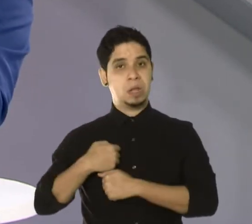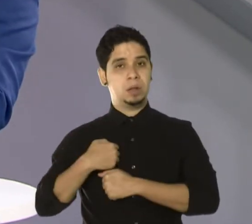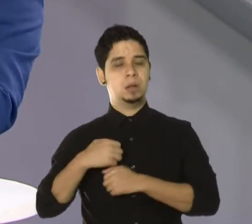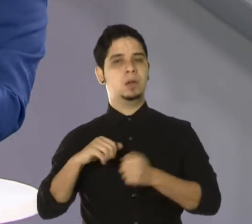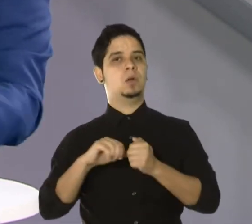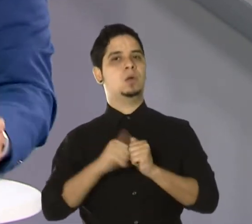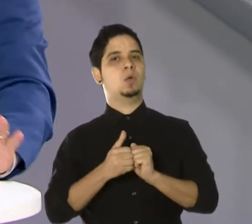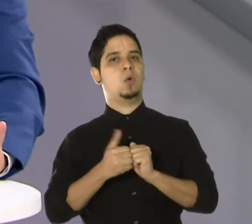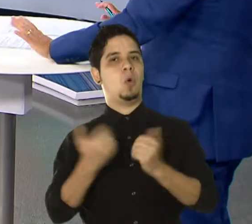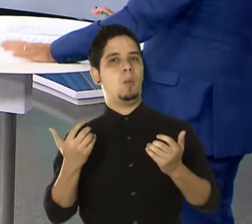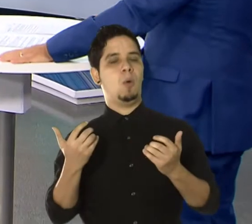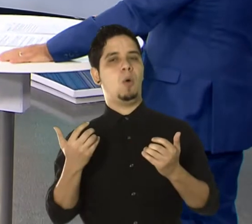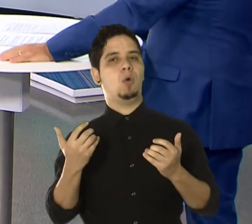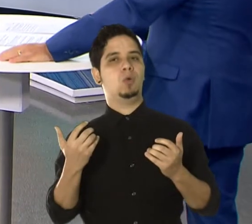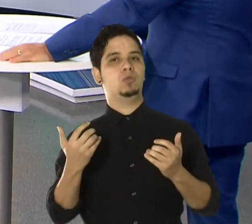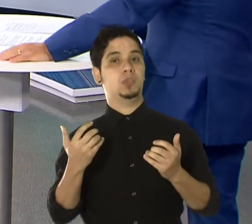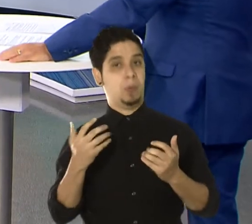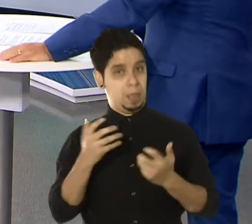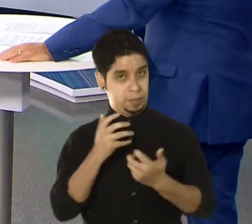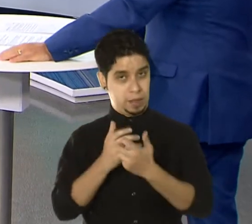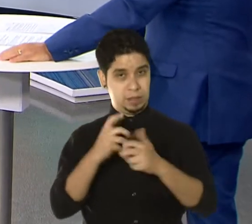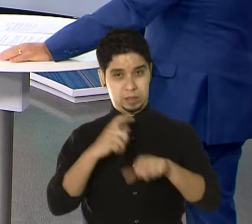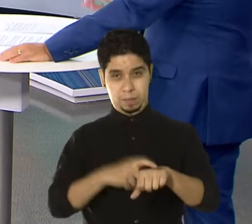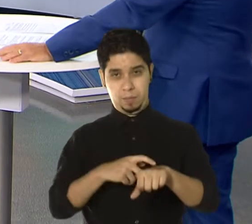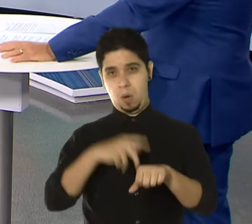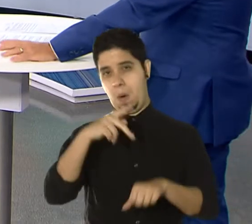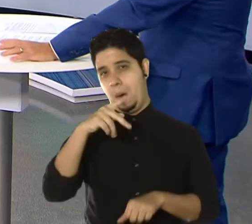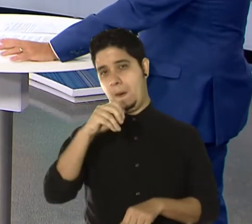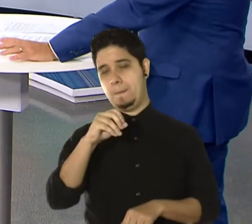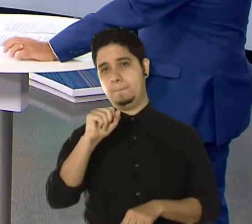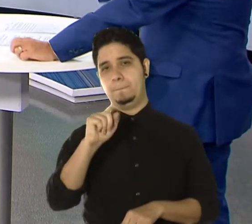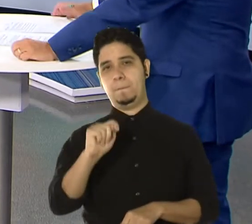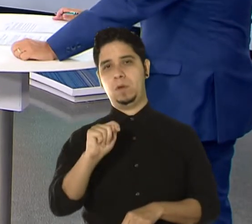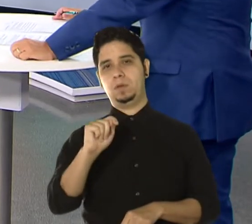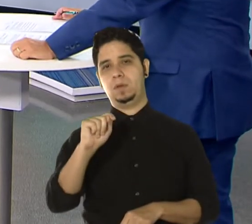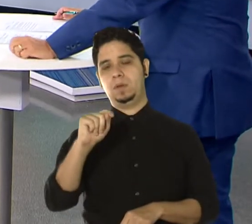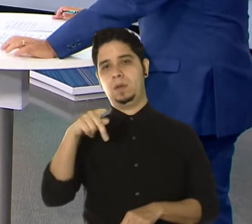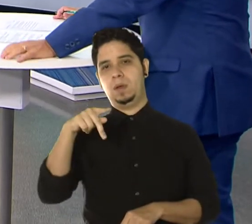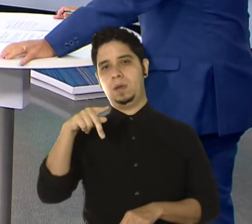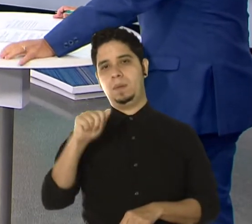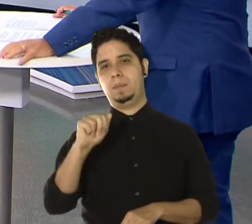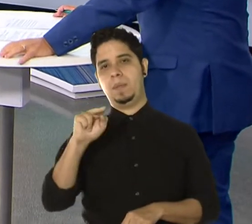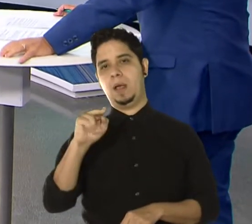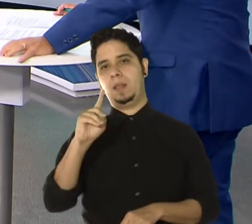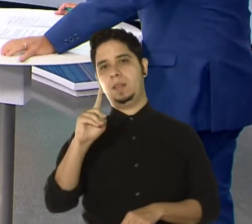tiempos post-pandemia. Yo no creo que se quede... Eso le toca a usted ahora, que es la presidenta.